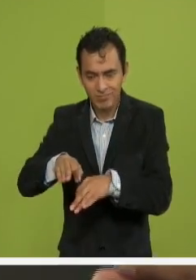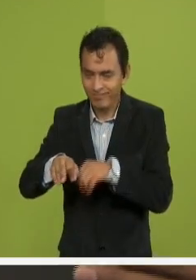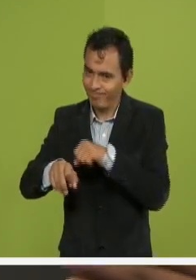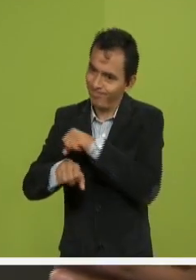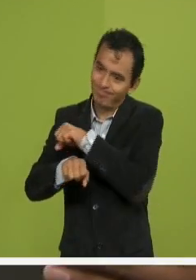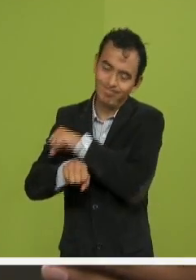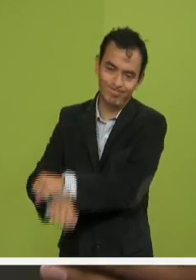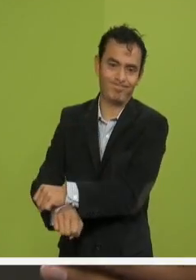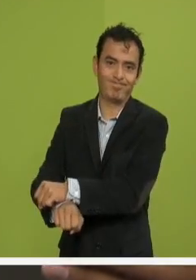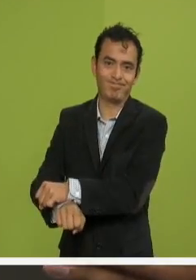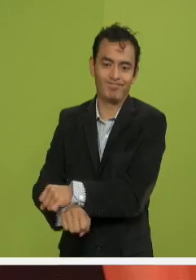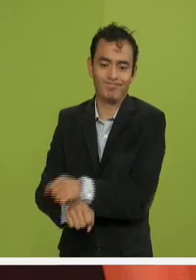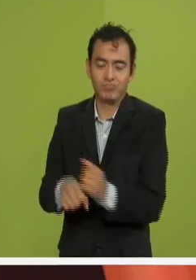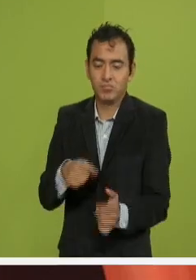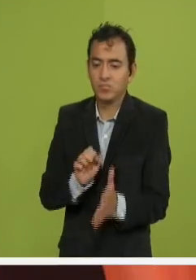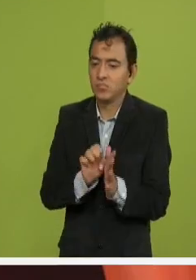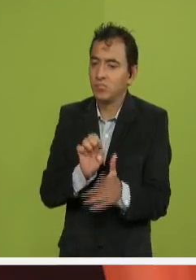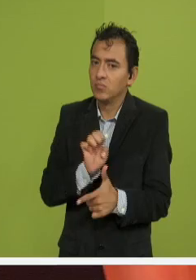que